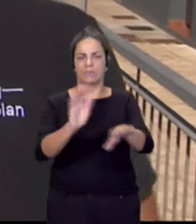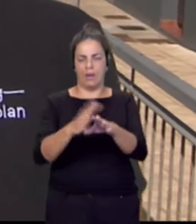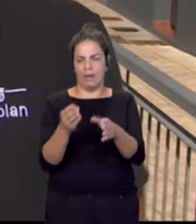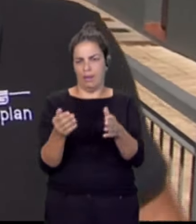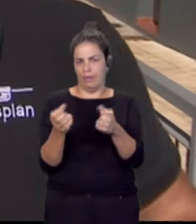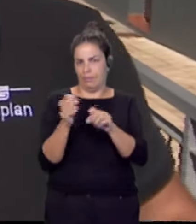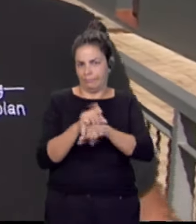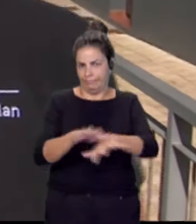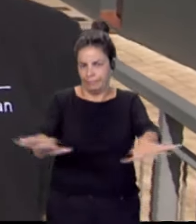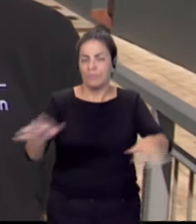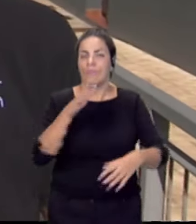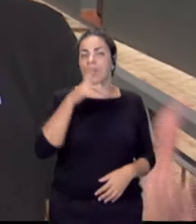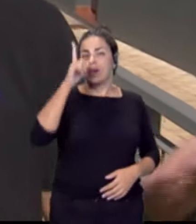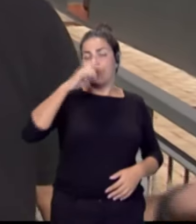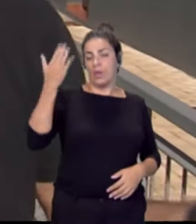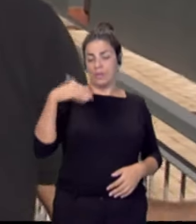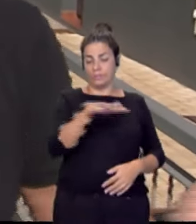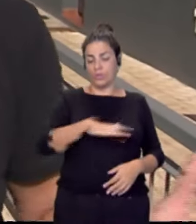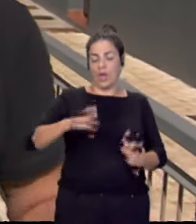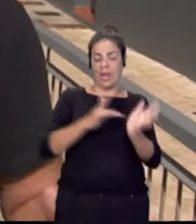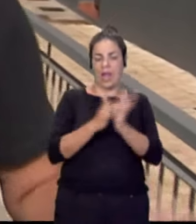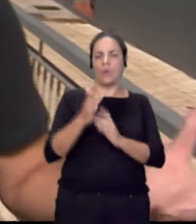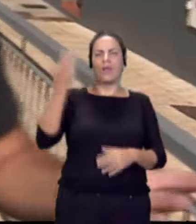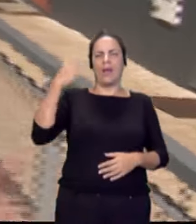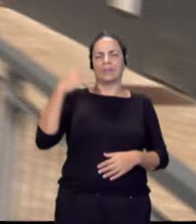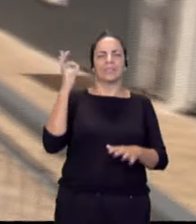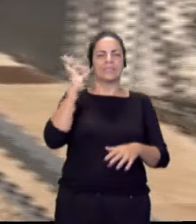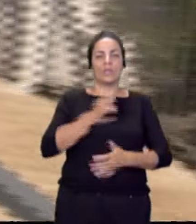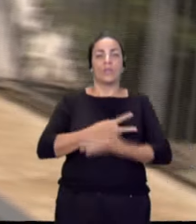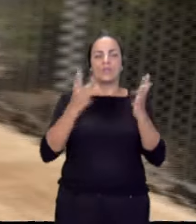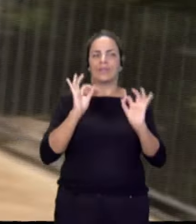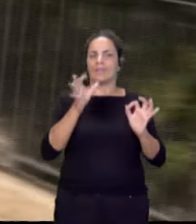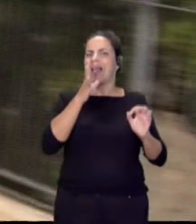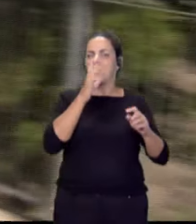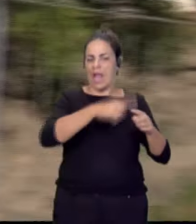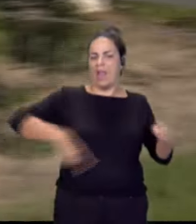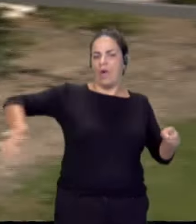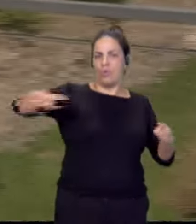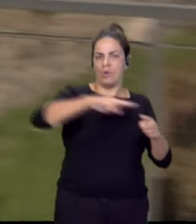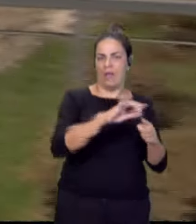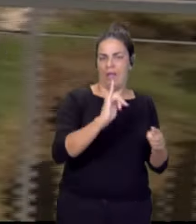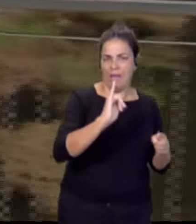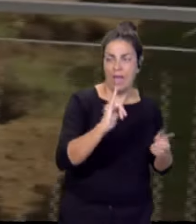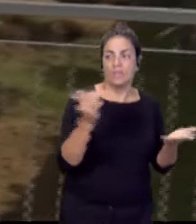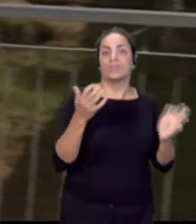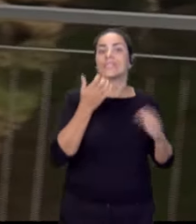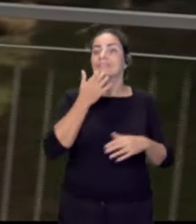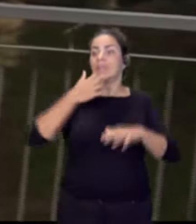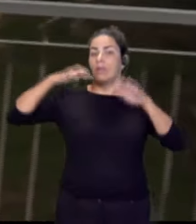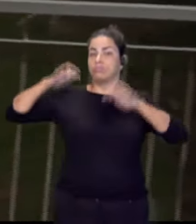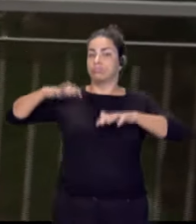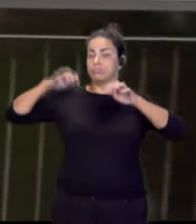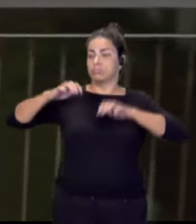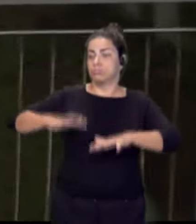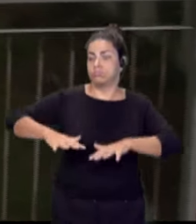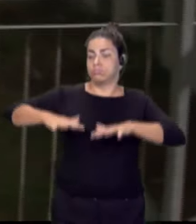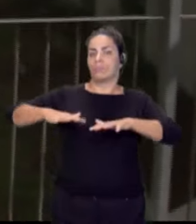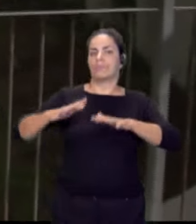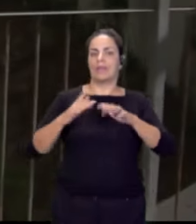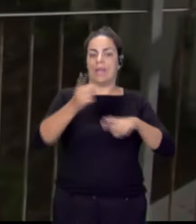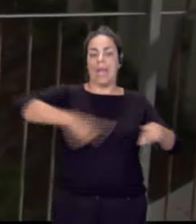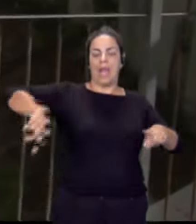la laguna era una laguna por el siglo XVII... lógicamente, si hay altas concentraciones de agua, la laguna puede subir y el